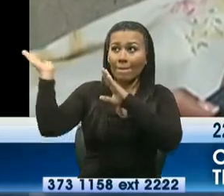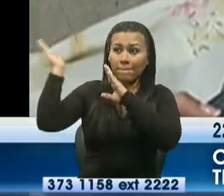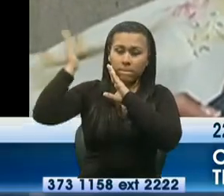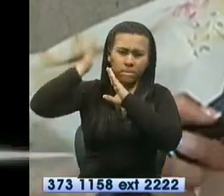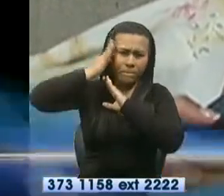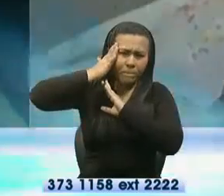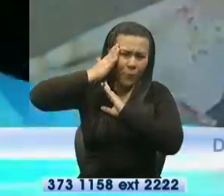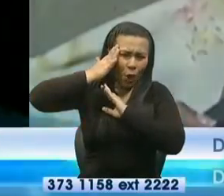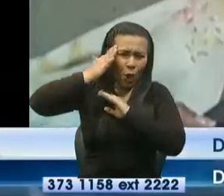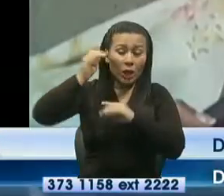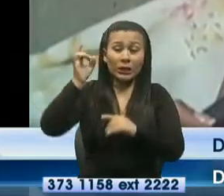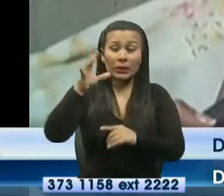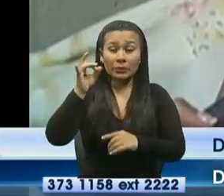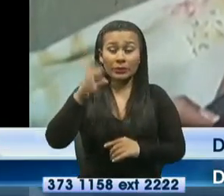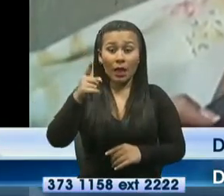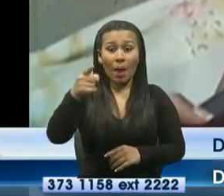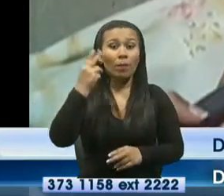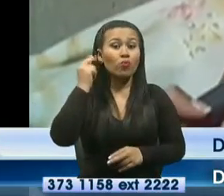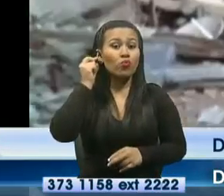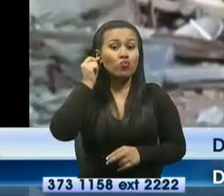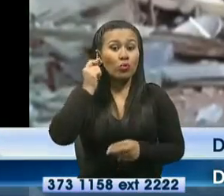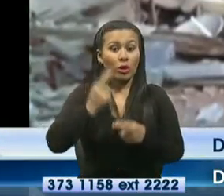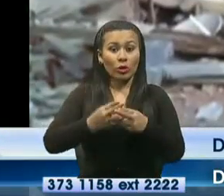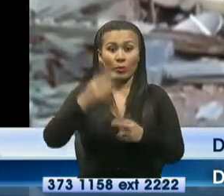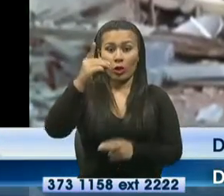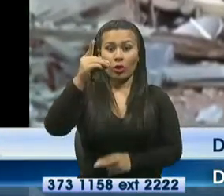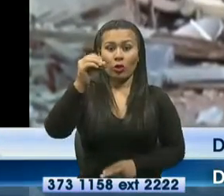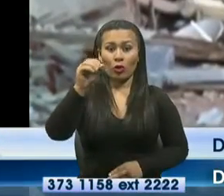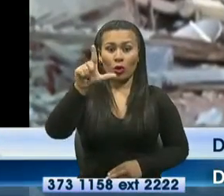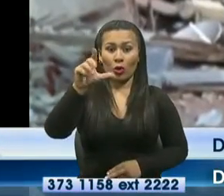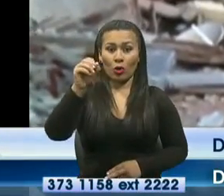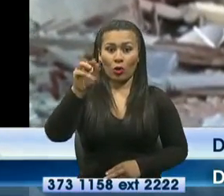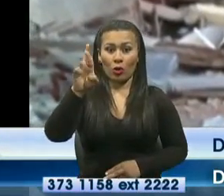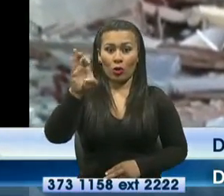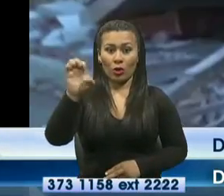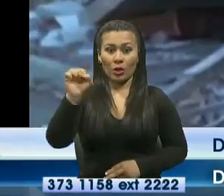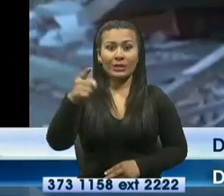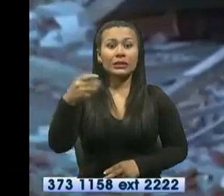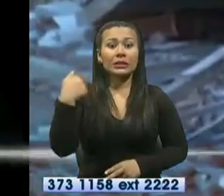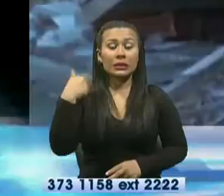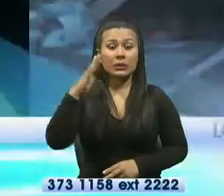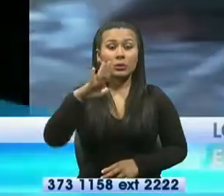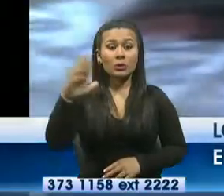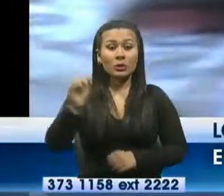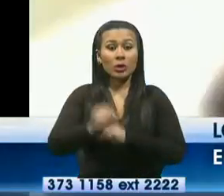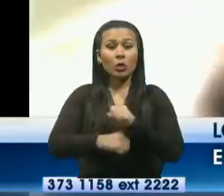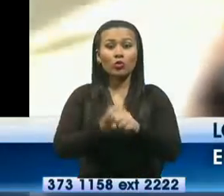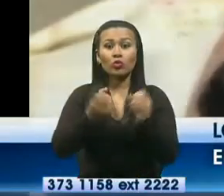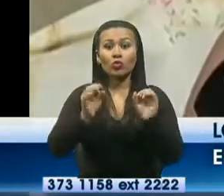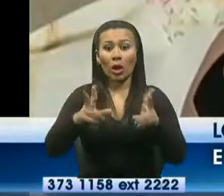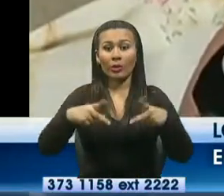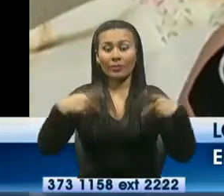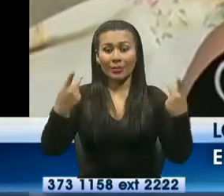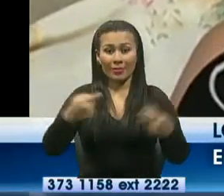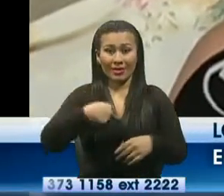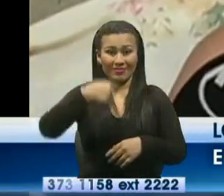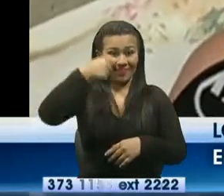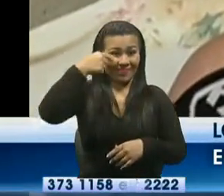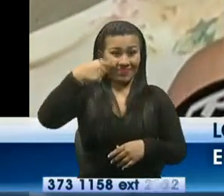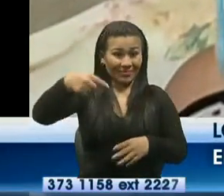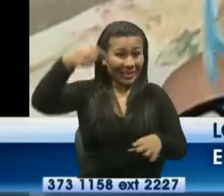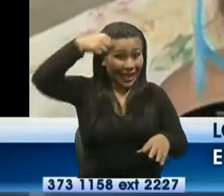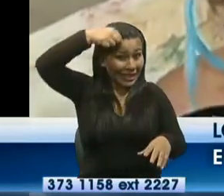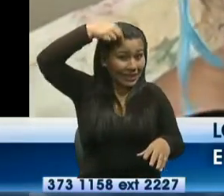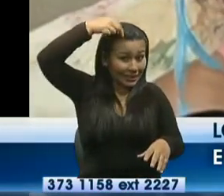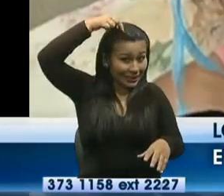los escombros encima. Dolores Alcíbar, de 55 años, es una de las sobrevivientes del terremoto. Aquí me partí yo,